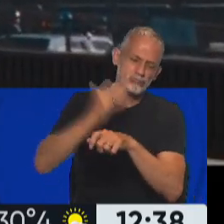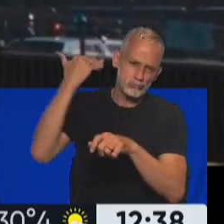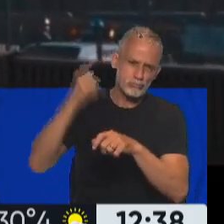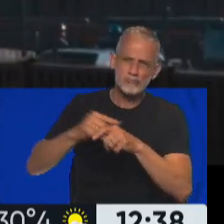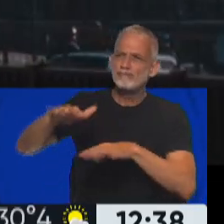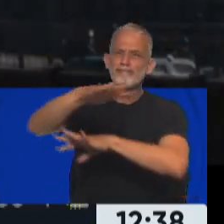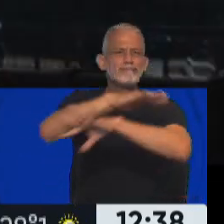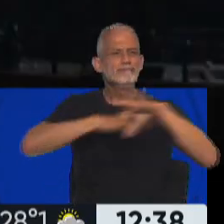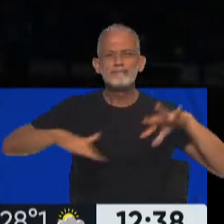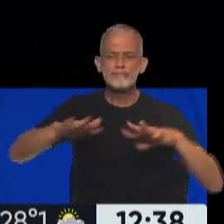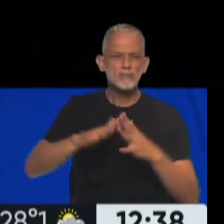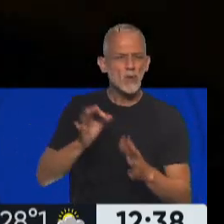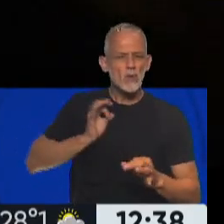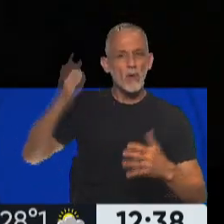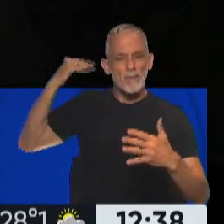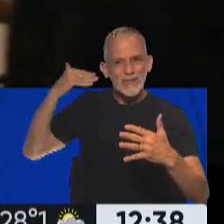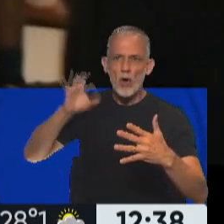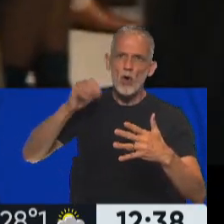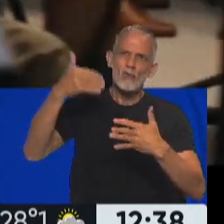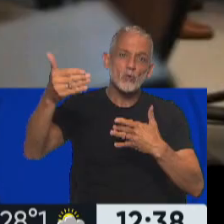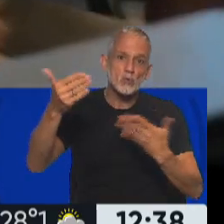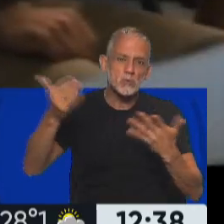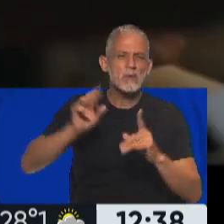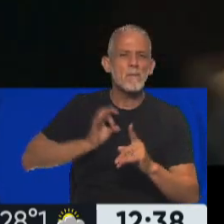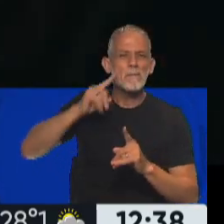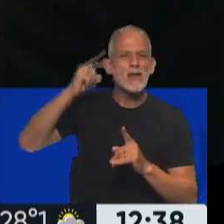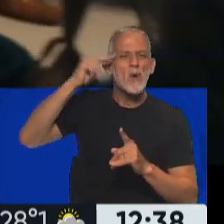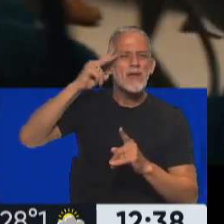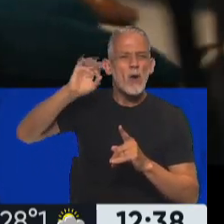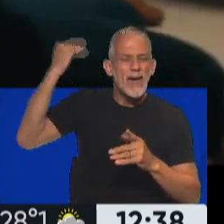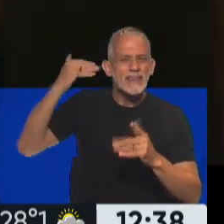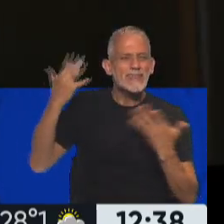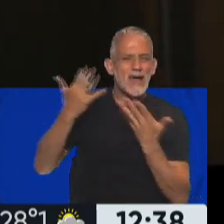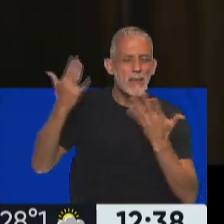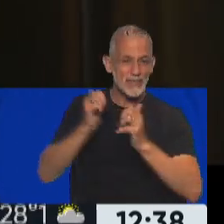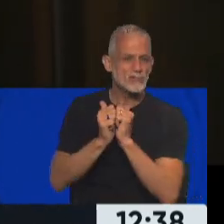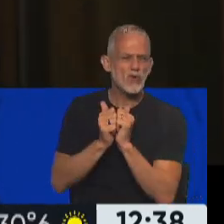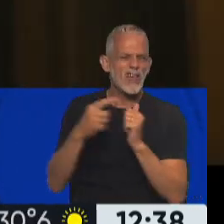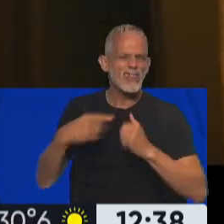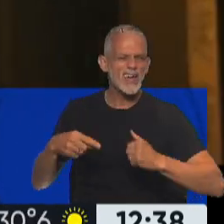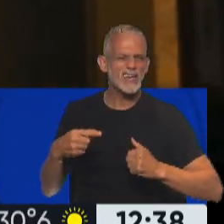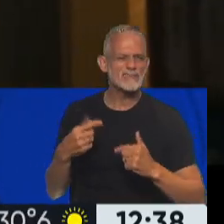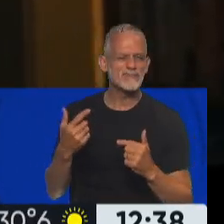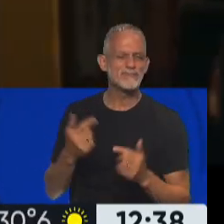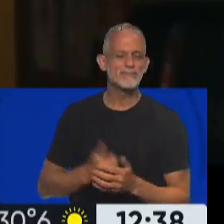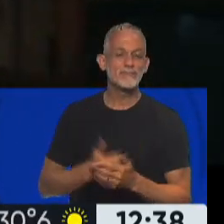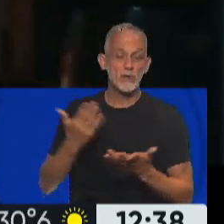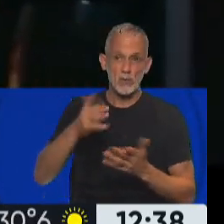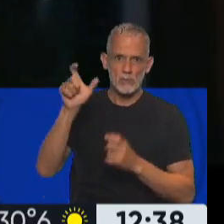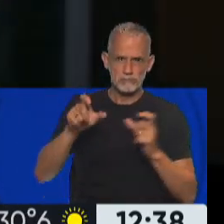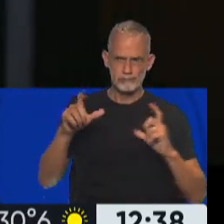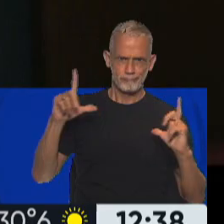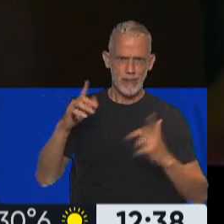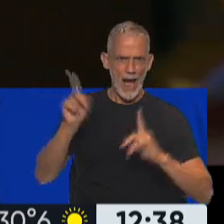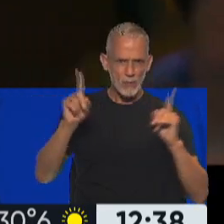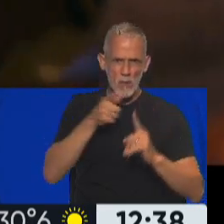una versión retrofuturista de la década de 1990. Bueno, una historia que tiene que ver con estos personajes, algunos